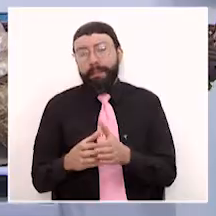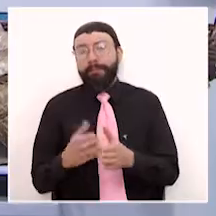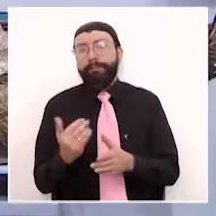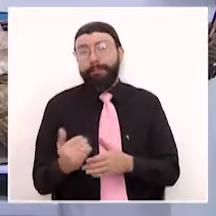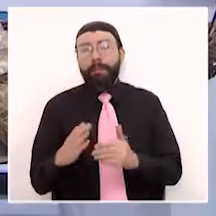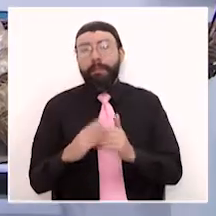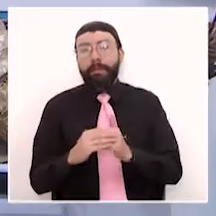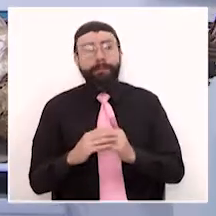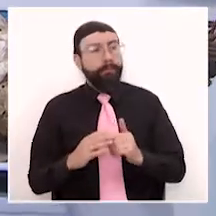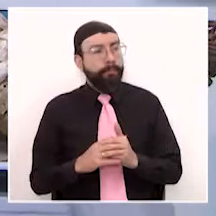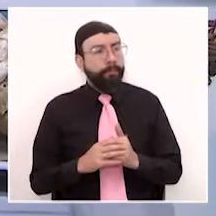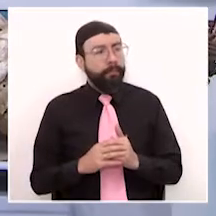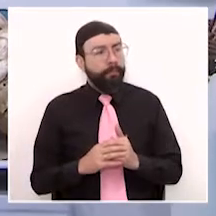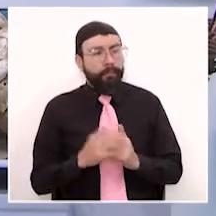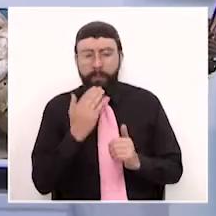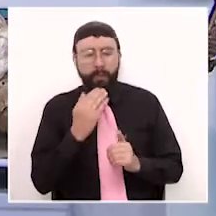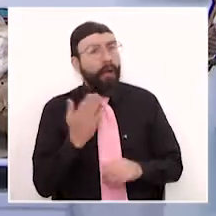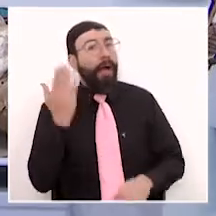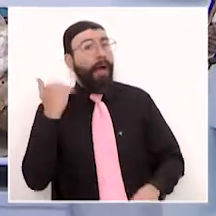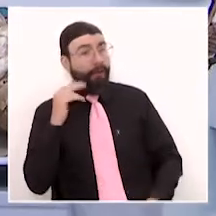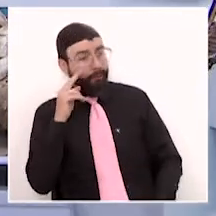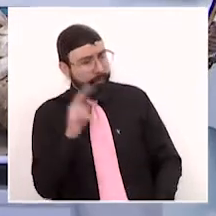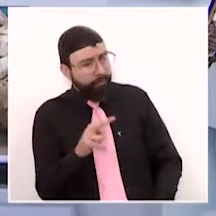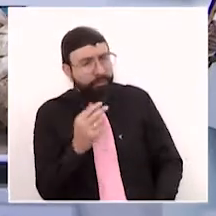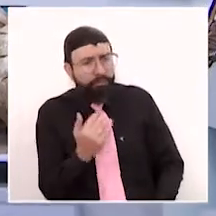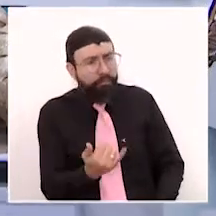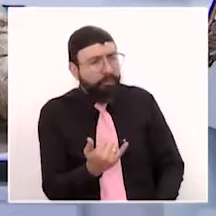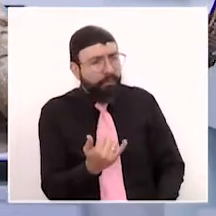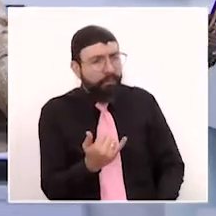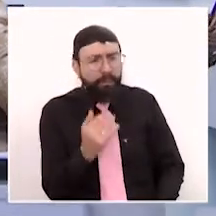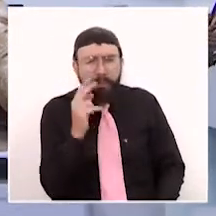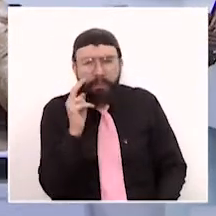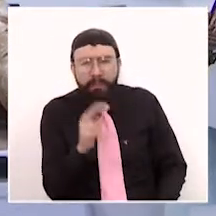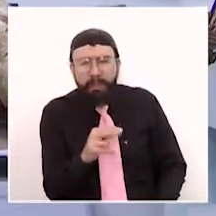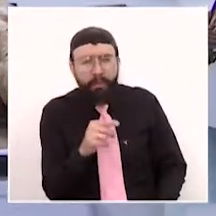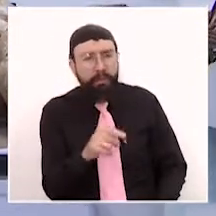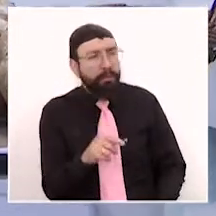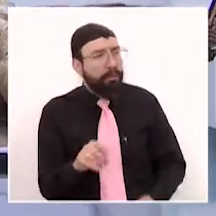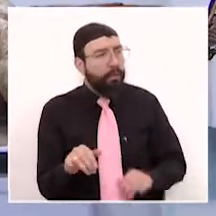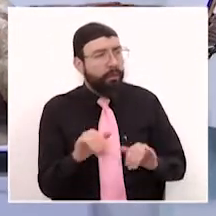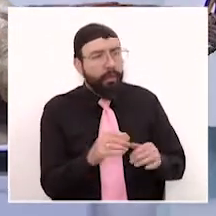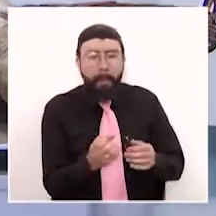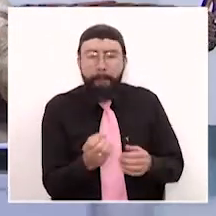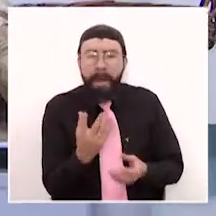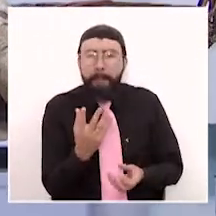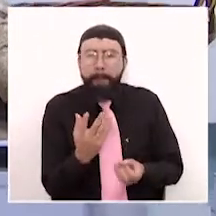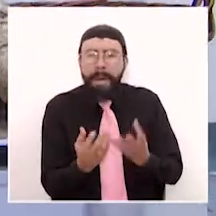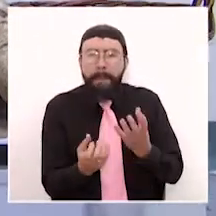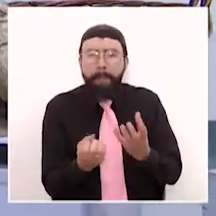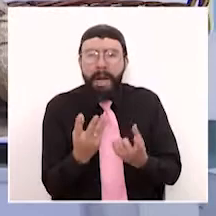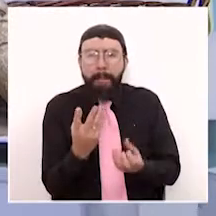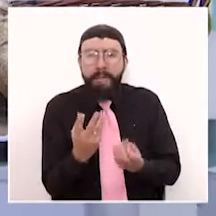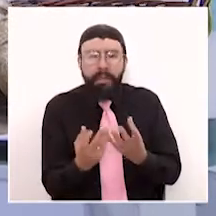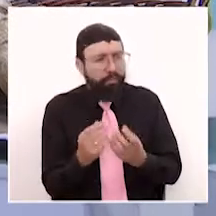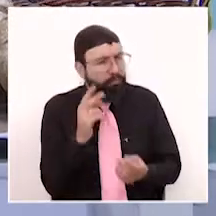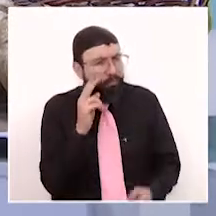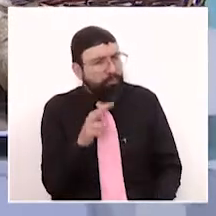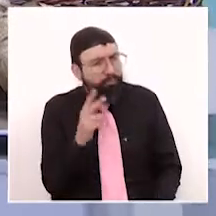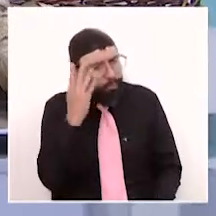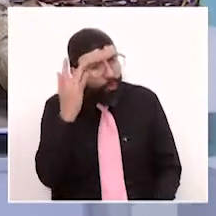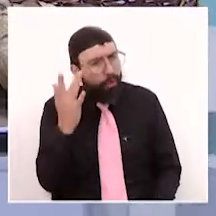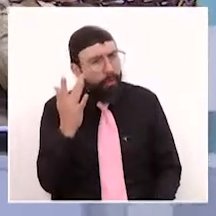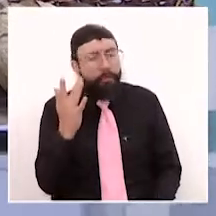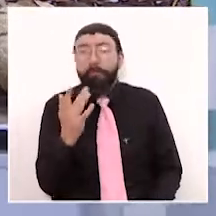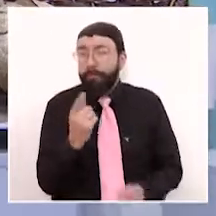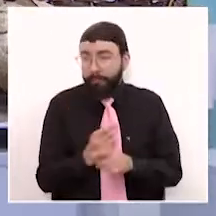Manu, aquí cuando veíamos en cámara cercano esto, estoy viendo como que respira, como que burbujea. ¿Por qué? Sí, claro que sí, porque